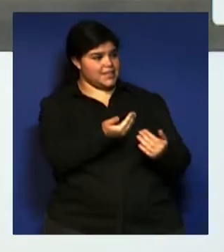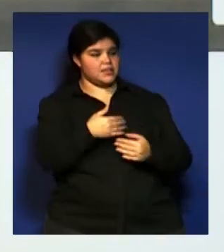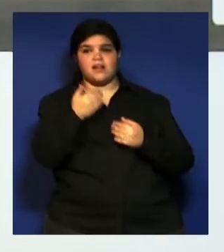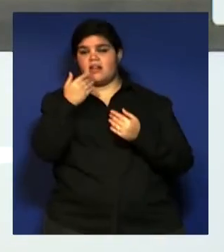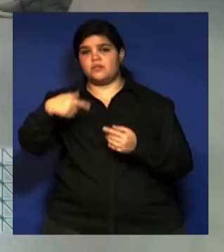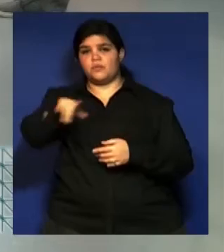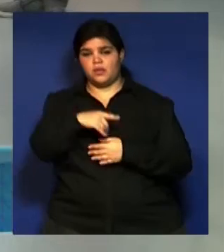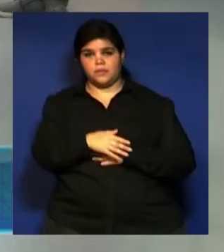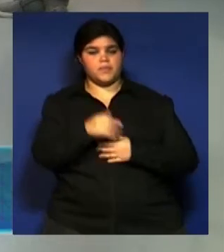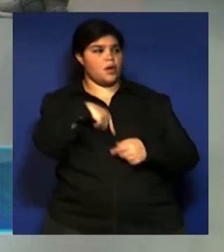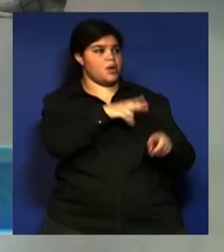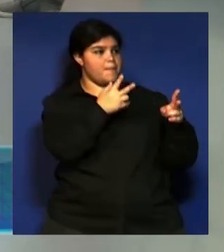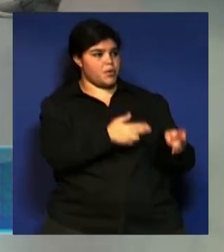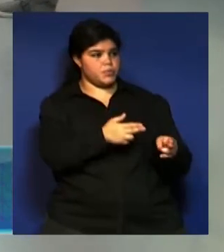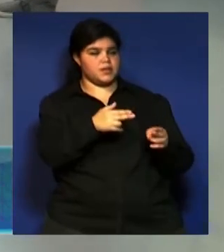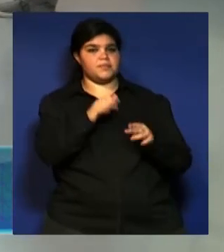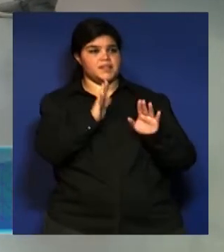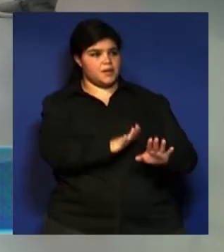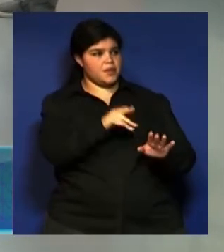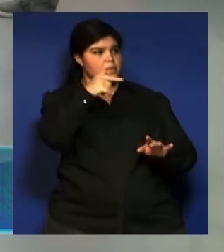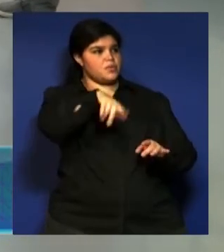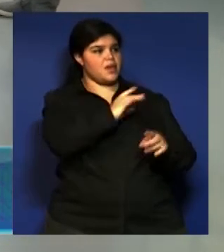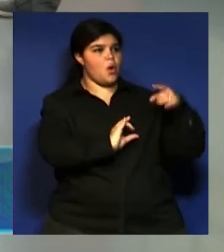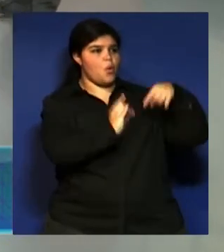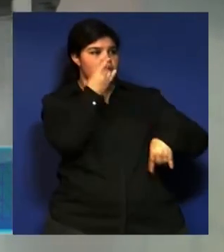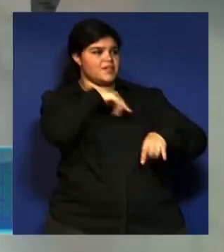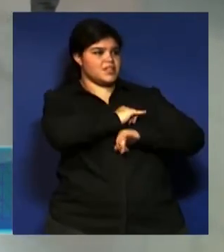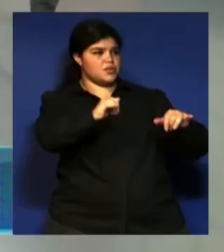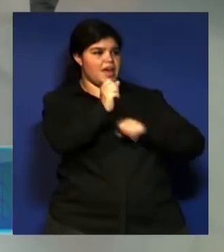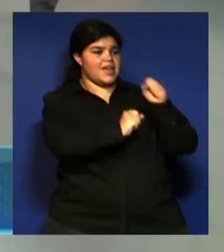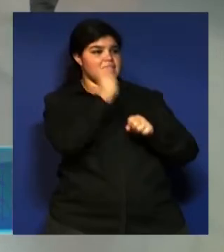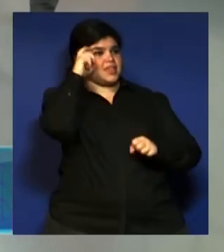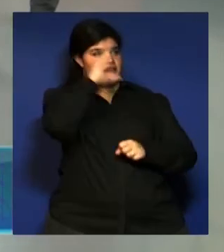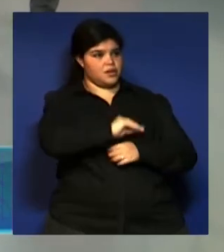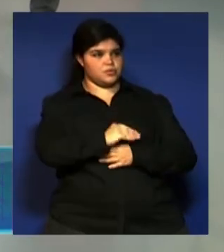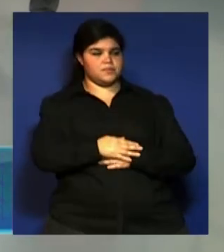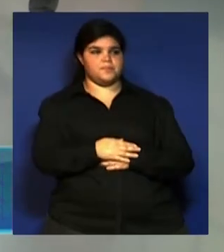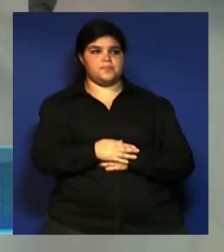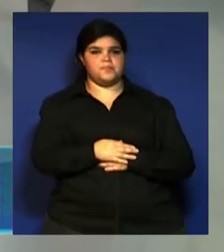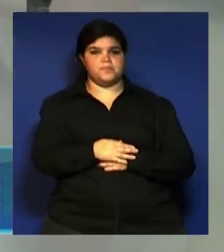Pausa, ya venimos. Quédense con nosotros, Universidad Noticias, hasta la hora 22.